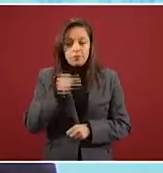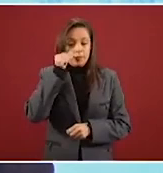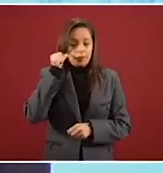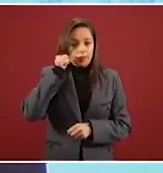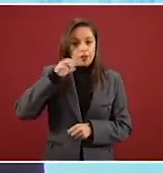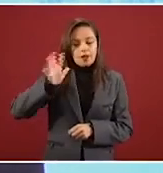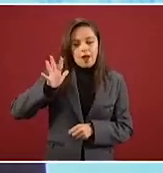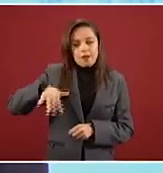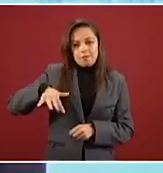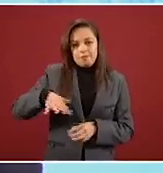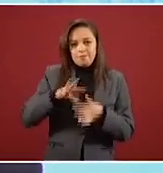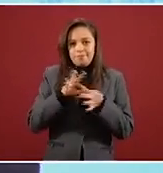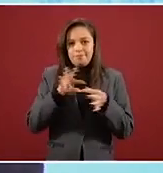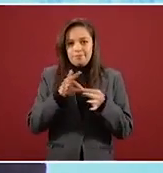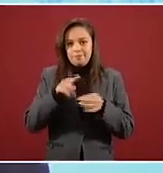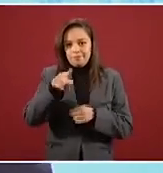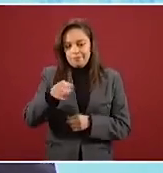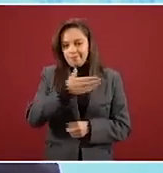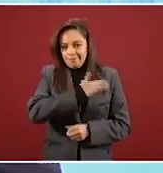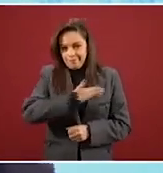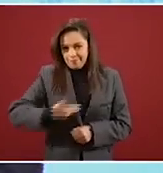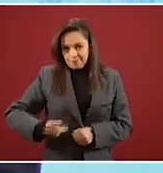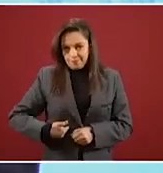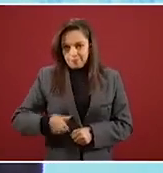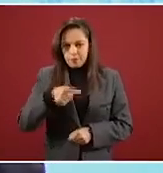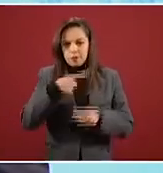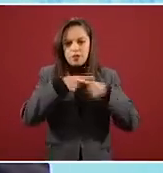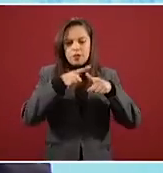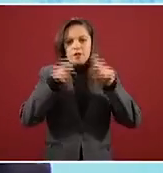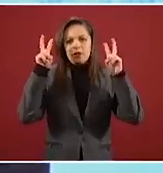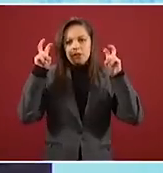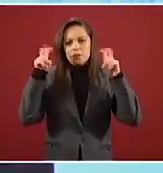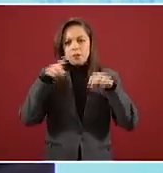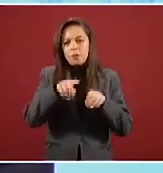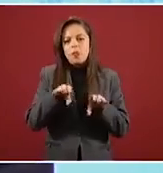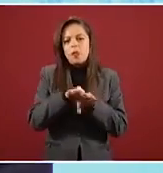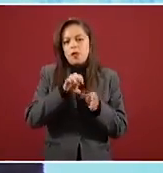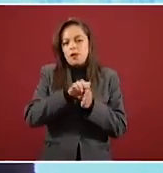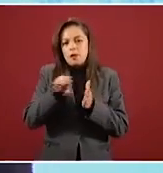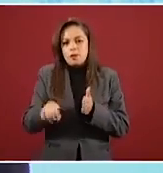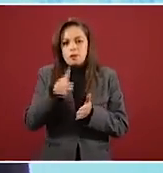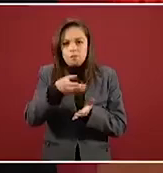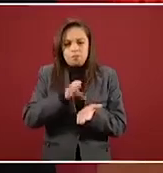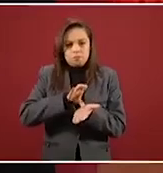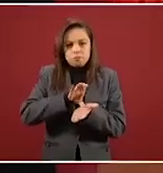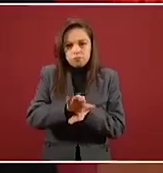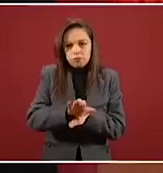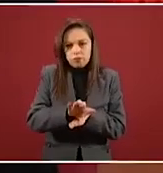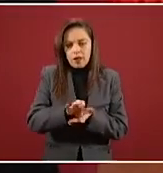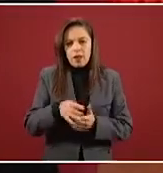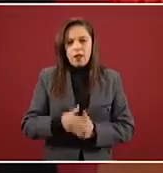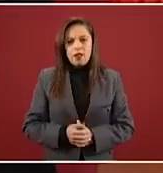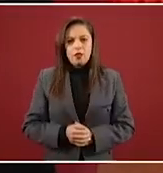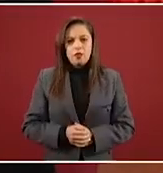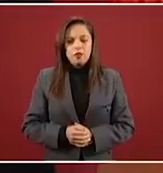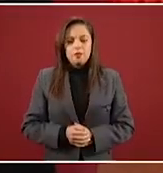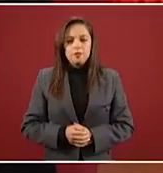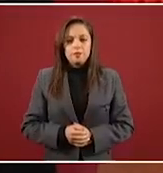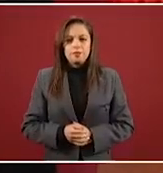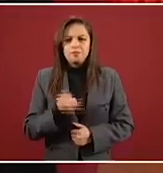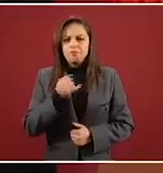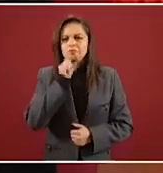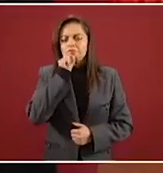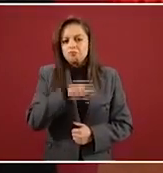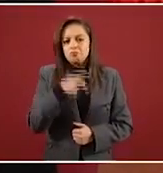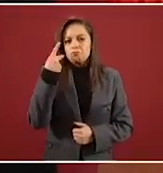presidente, temas que pueden pasar por el aguinaldo, pero también cuestiones